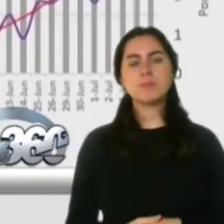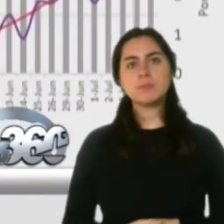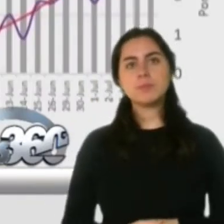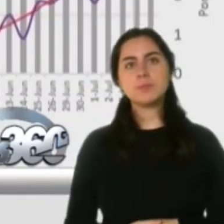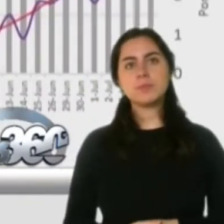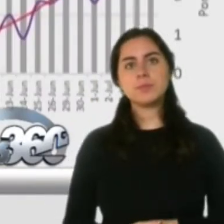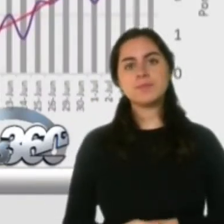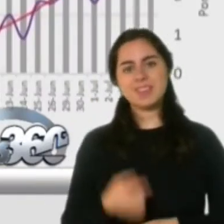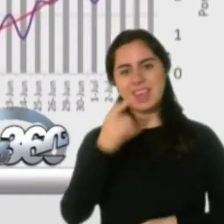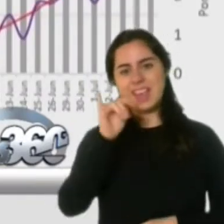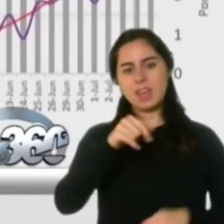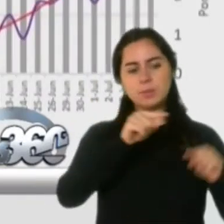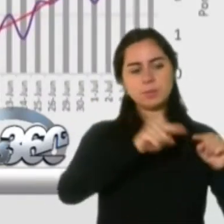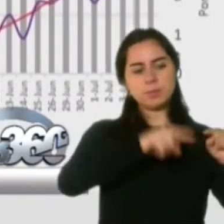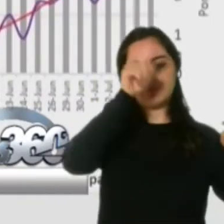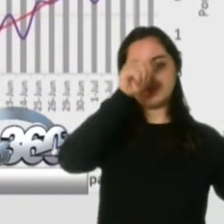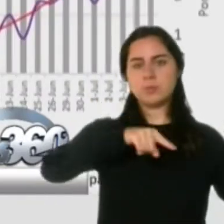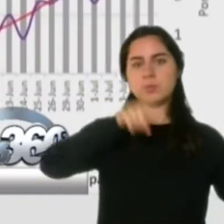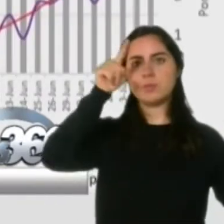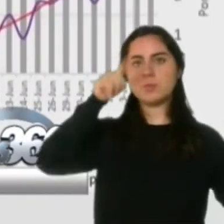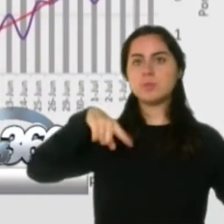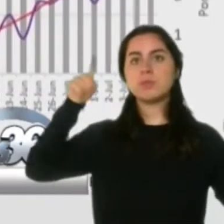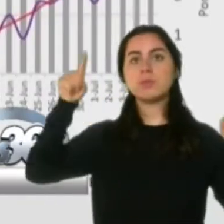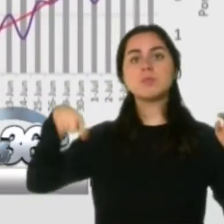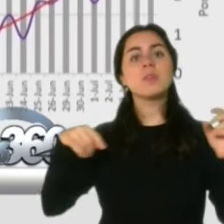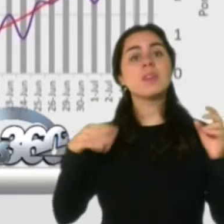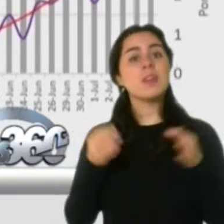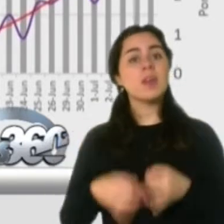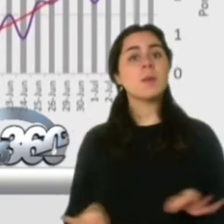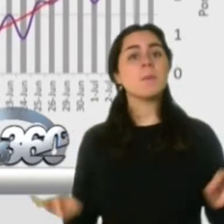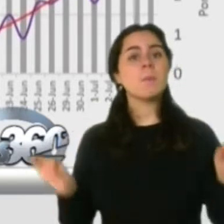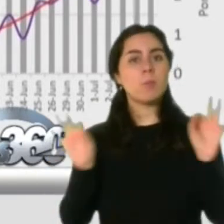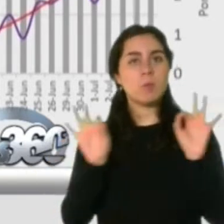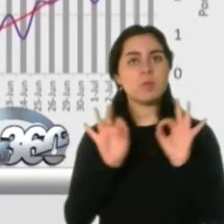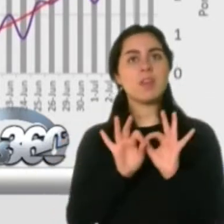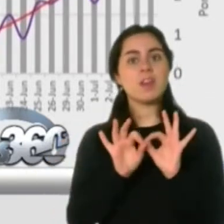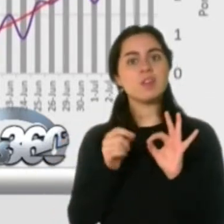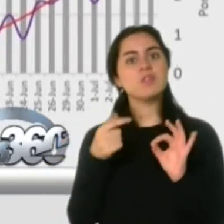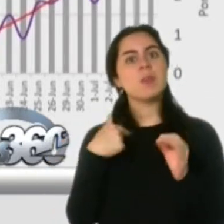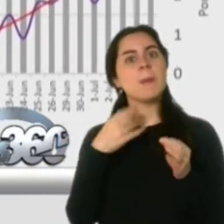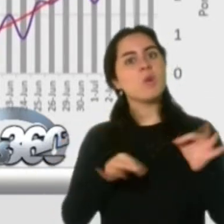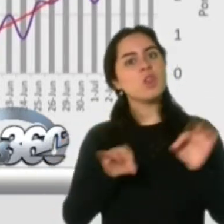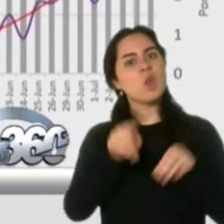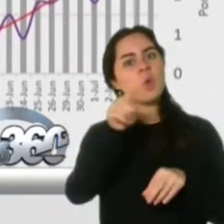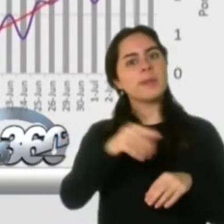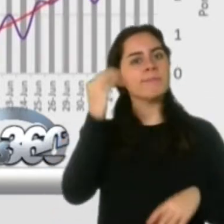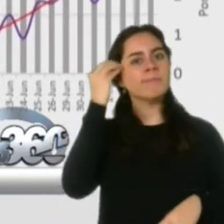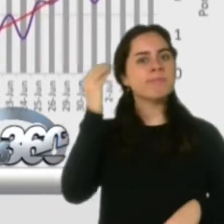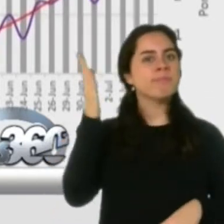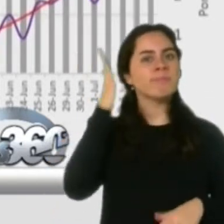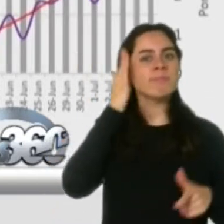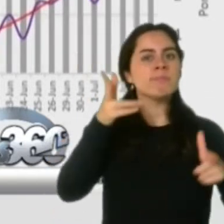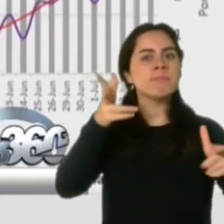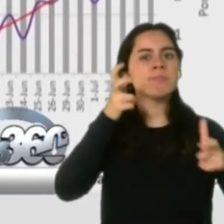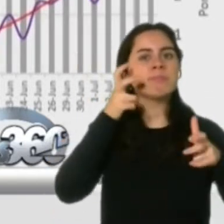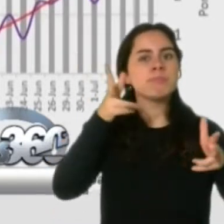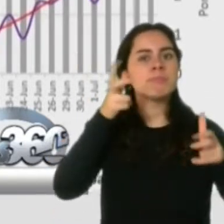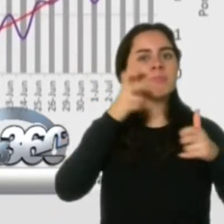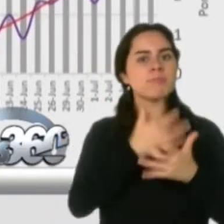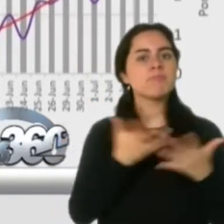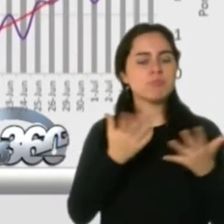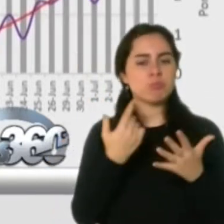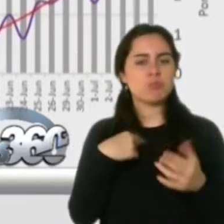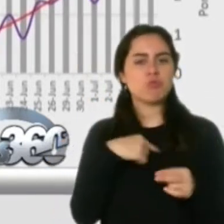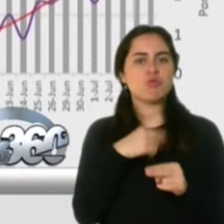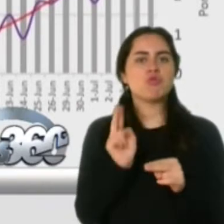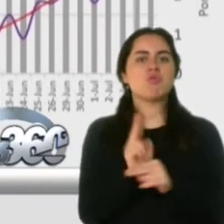Esta otra gráfica es bien importante y esta es la que quiero que se lleven el mensaje. La otra herramienta que